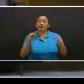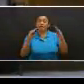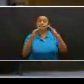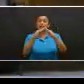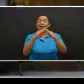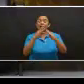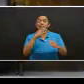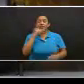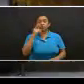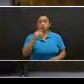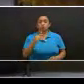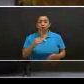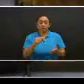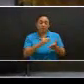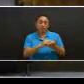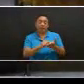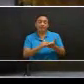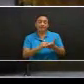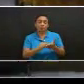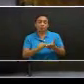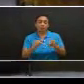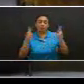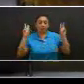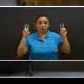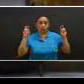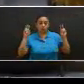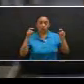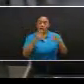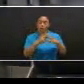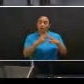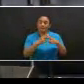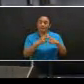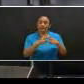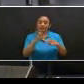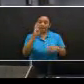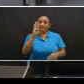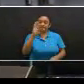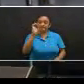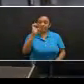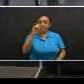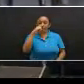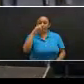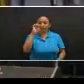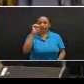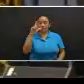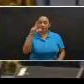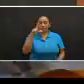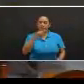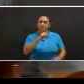Betel. Pero miramos que Jacob sigue su vida,